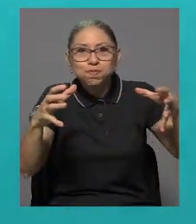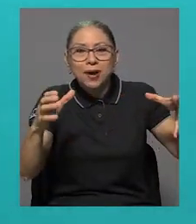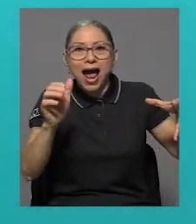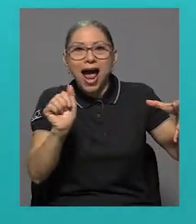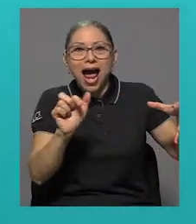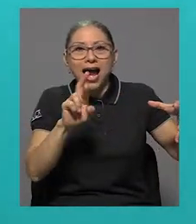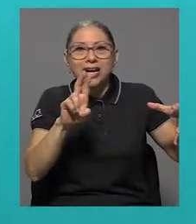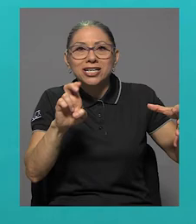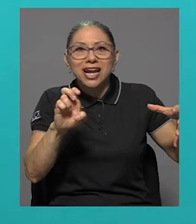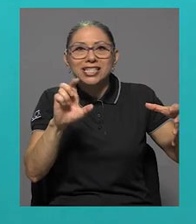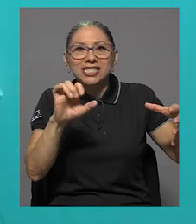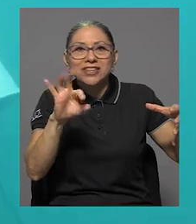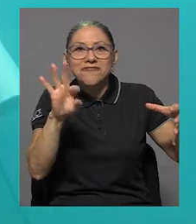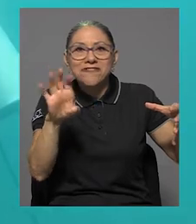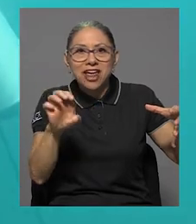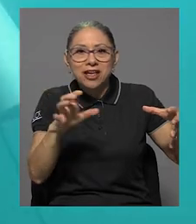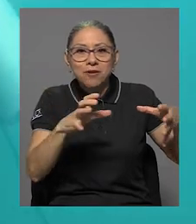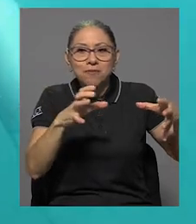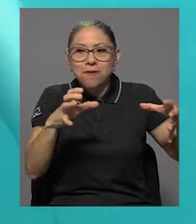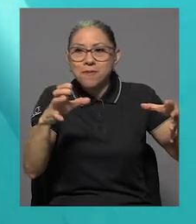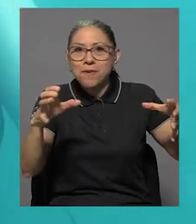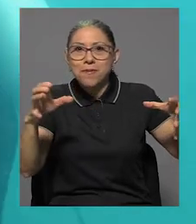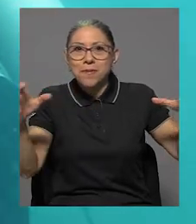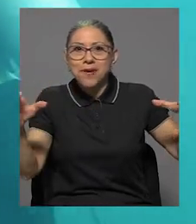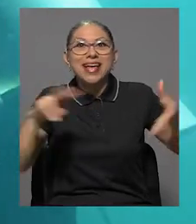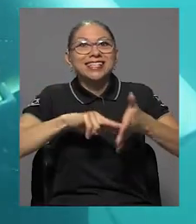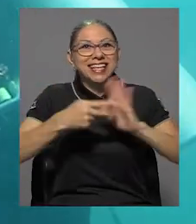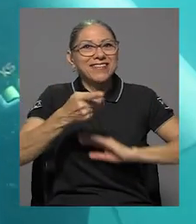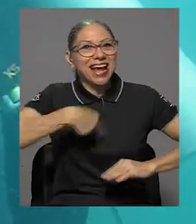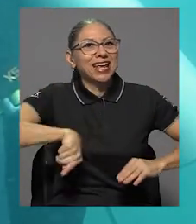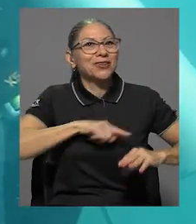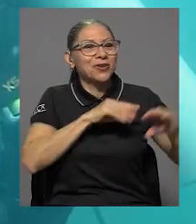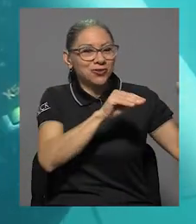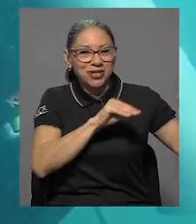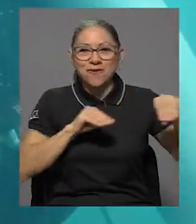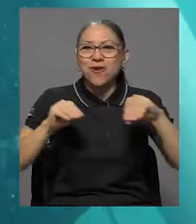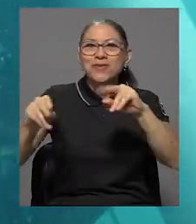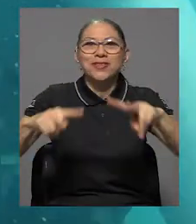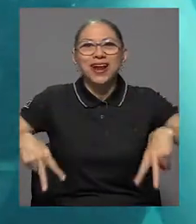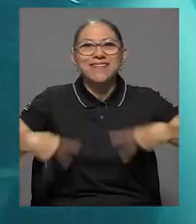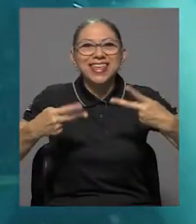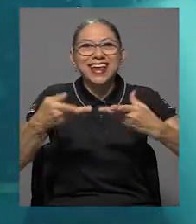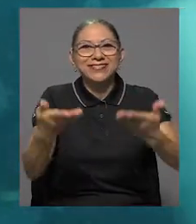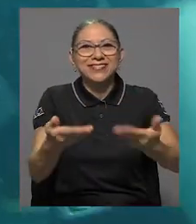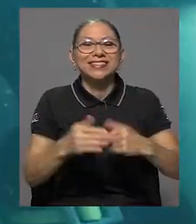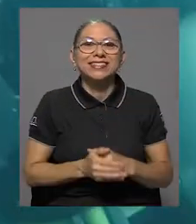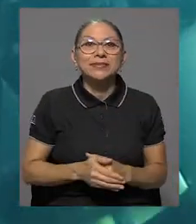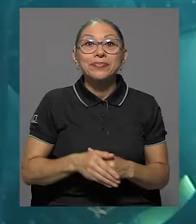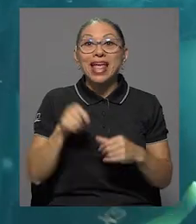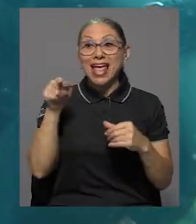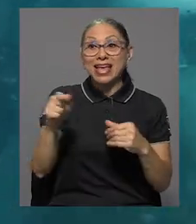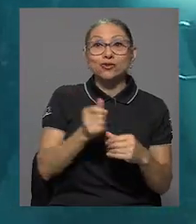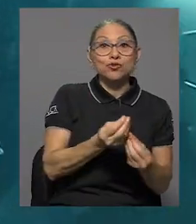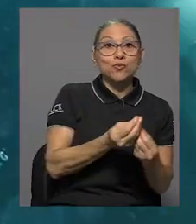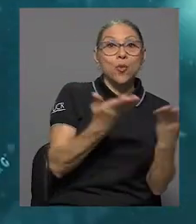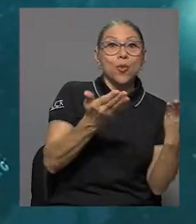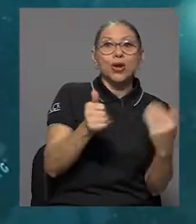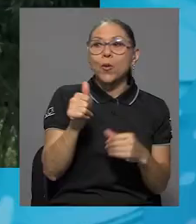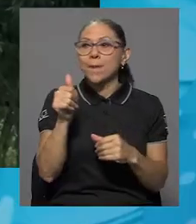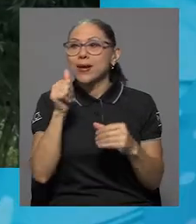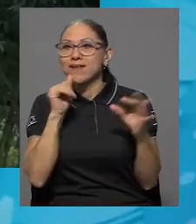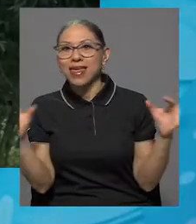arrecife. Entonces, en otras palabras, estamos devolviendo nuestros arrecifes a la vida. Al tratarse de una alianza